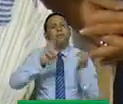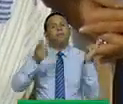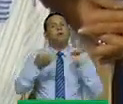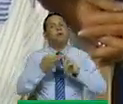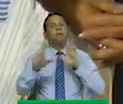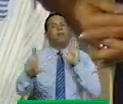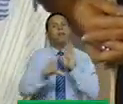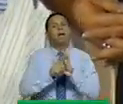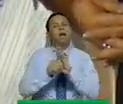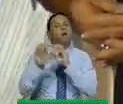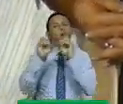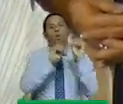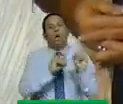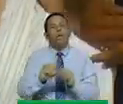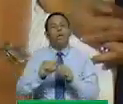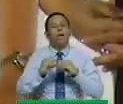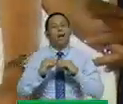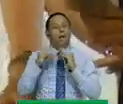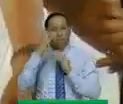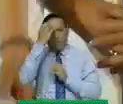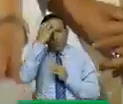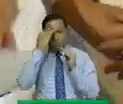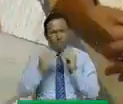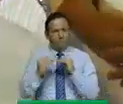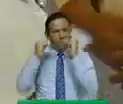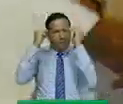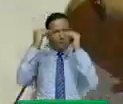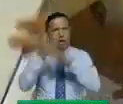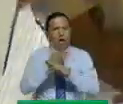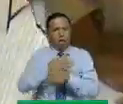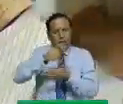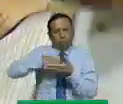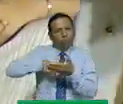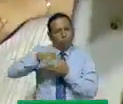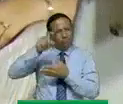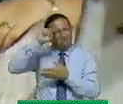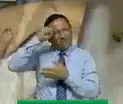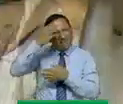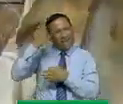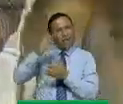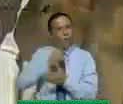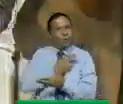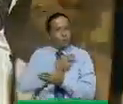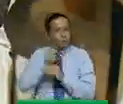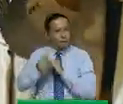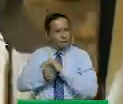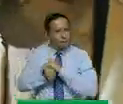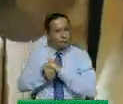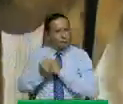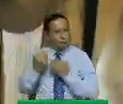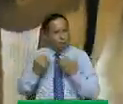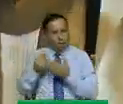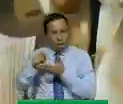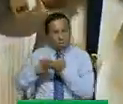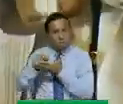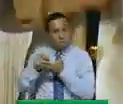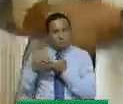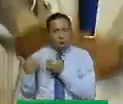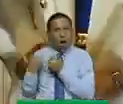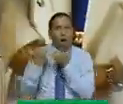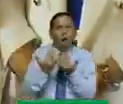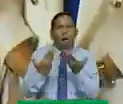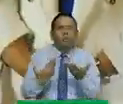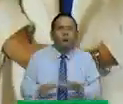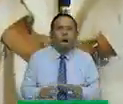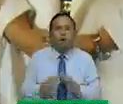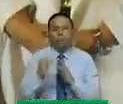Orgánica de Educación Superior, que firmó en la ESPOL en Guayaquil el presidente de la República, Guillermo Lasso, consta de